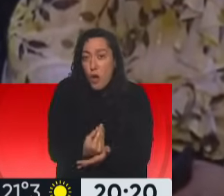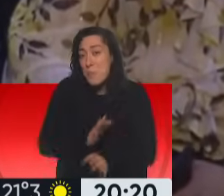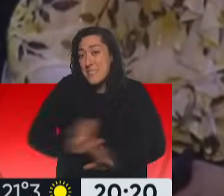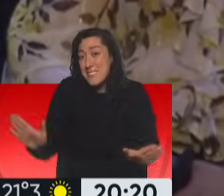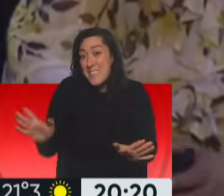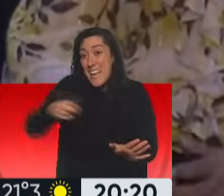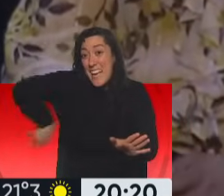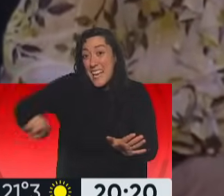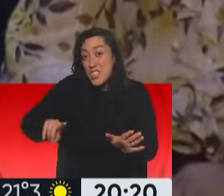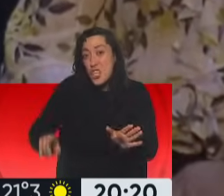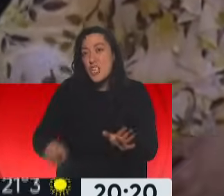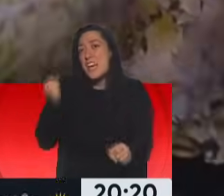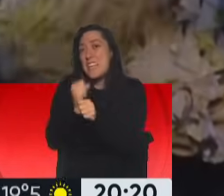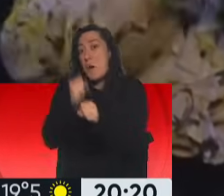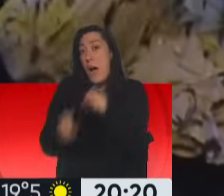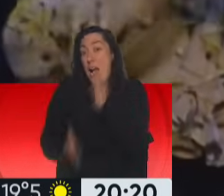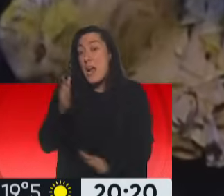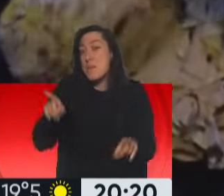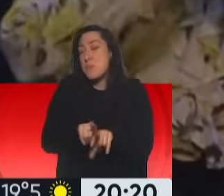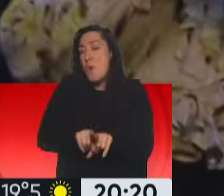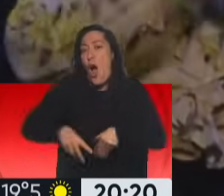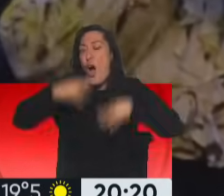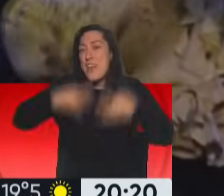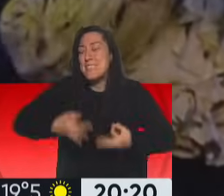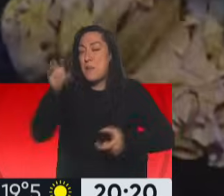tener que salir a laburar como gente honesta.